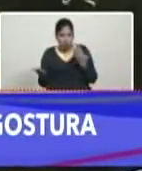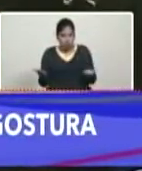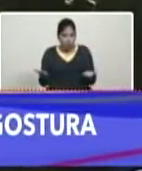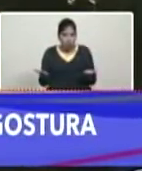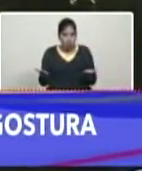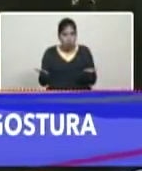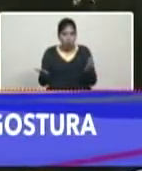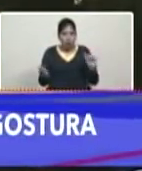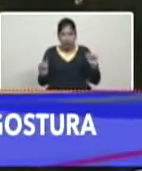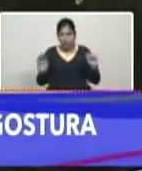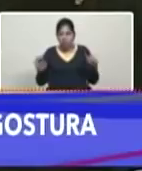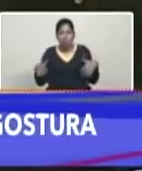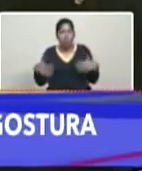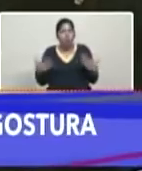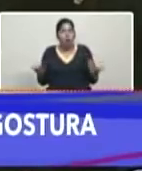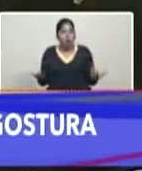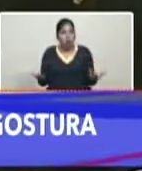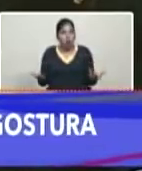Verdaderamente